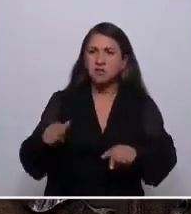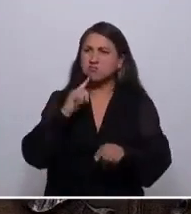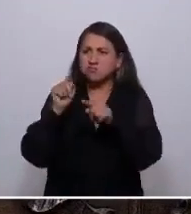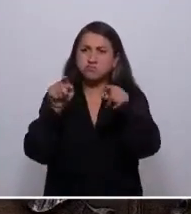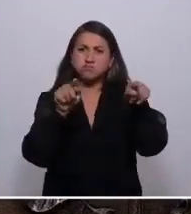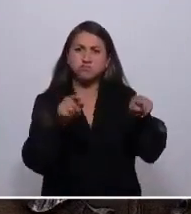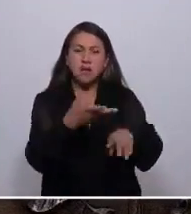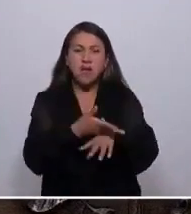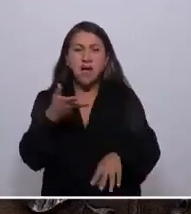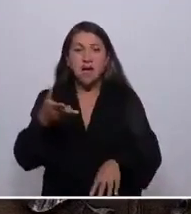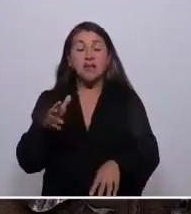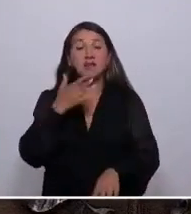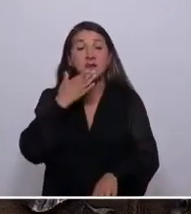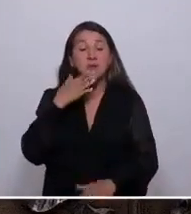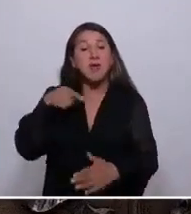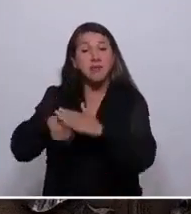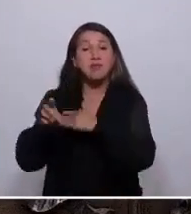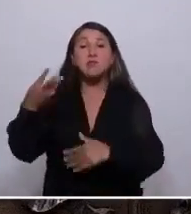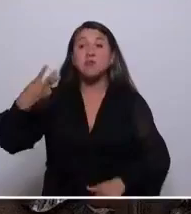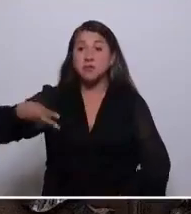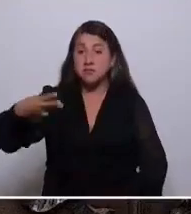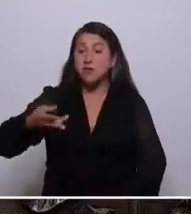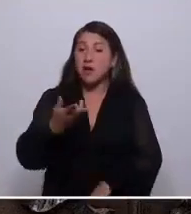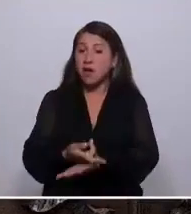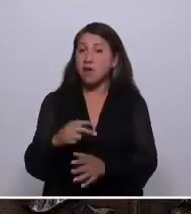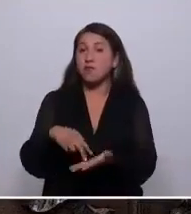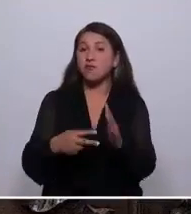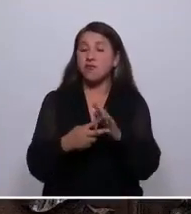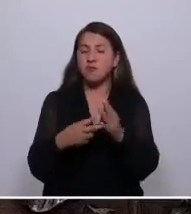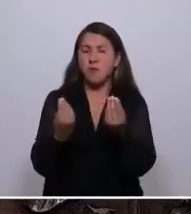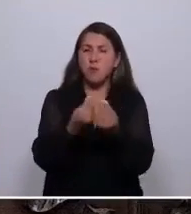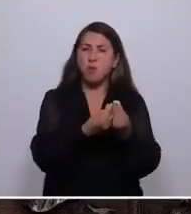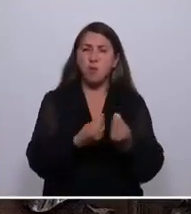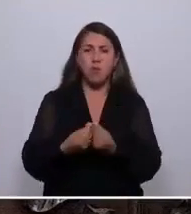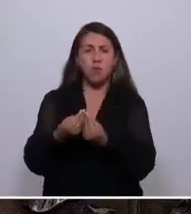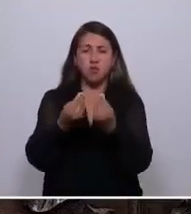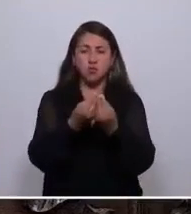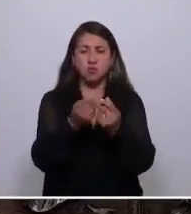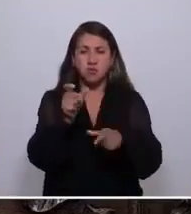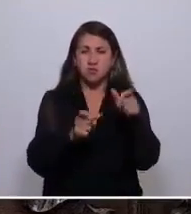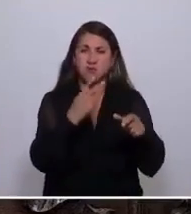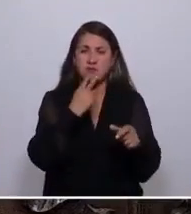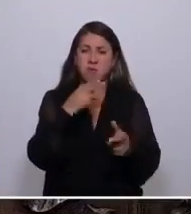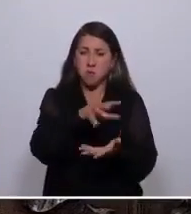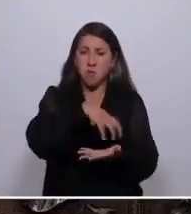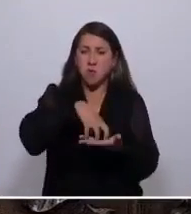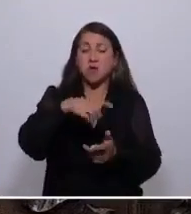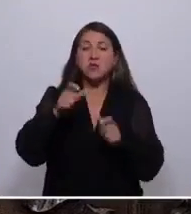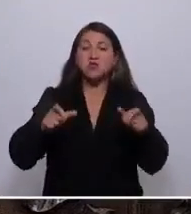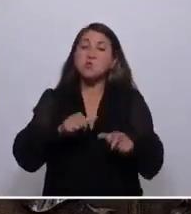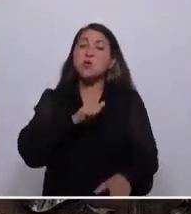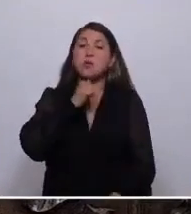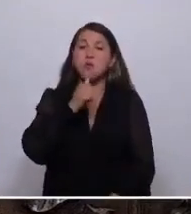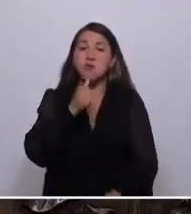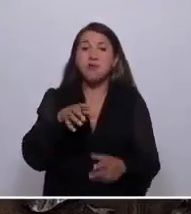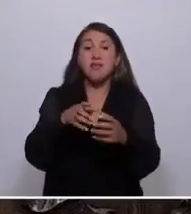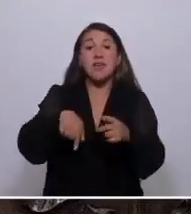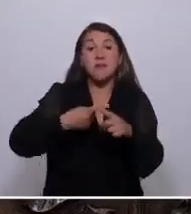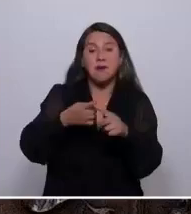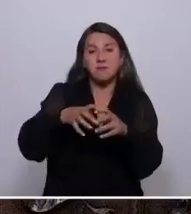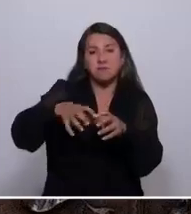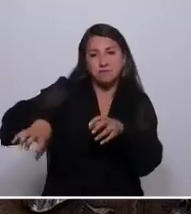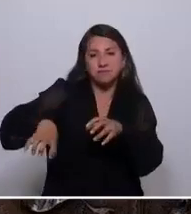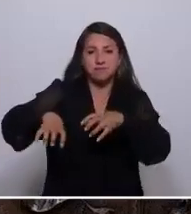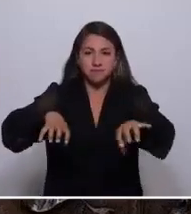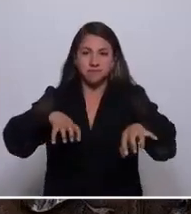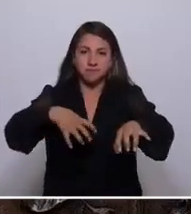llegando incluso a los municipios, y existe un problema de hacinamiento alarmante. En resumen, somos pobres y segregadas.